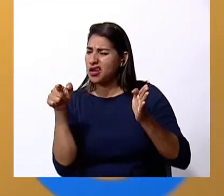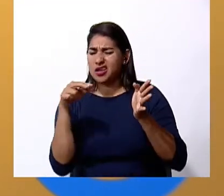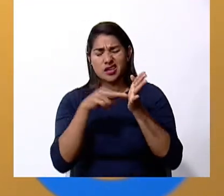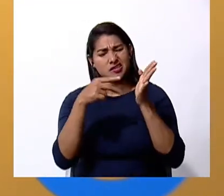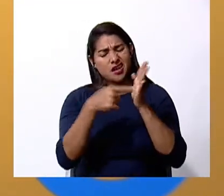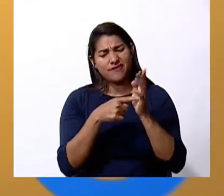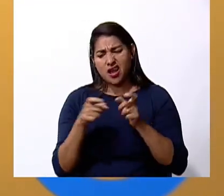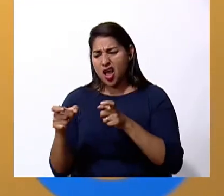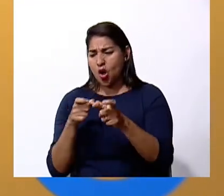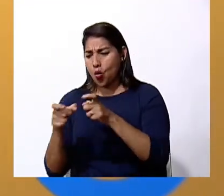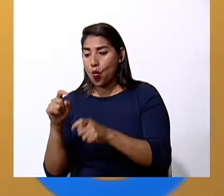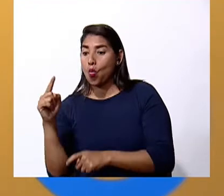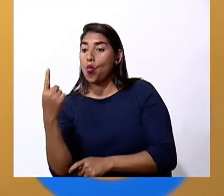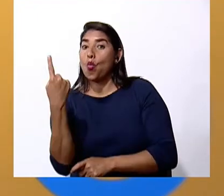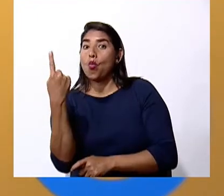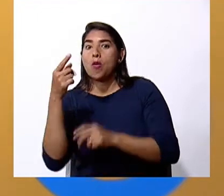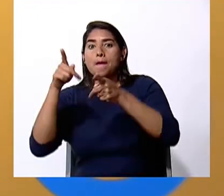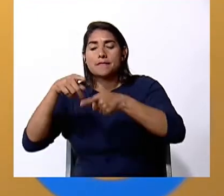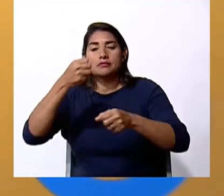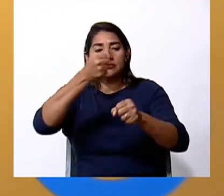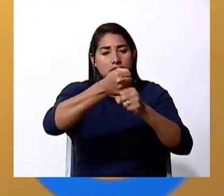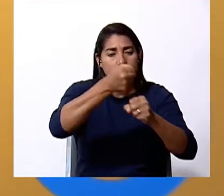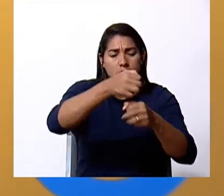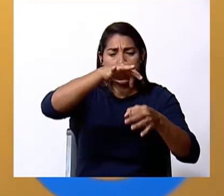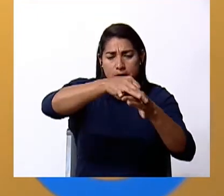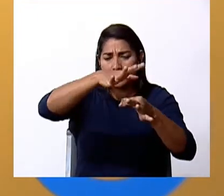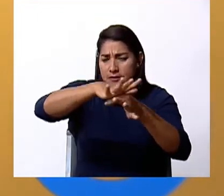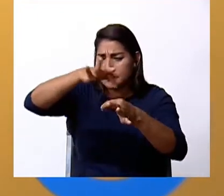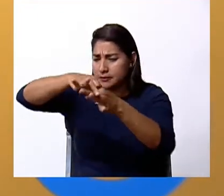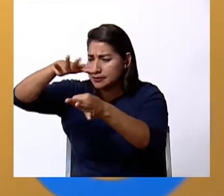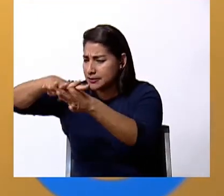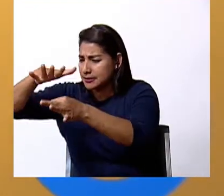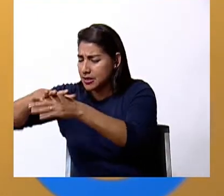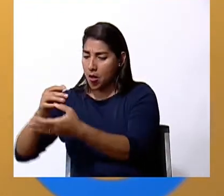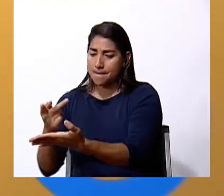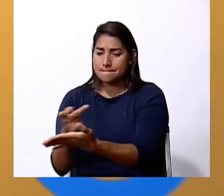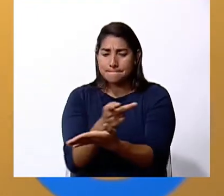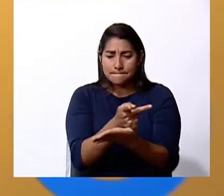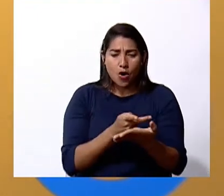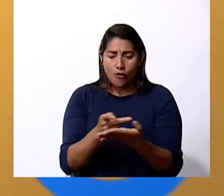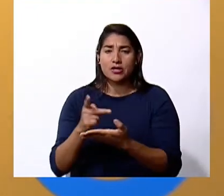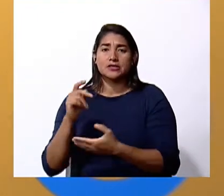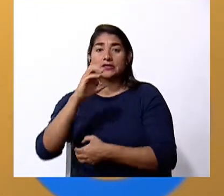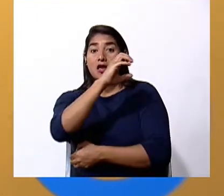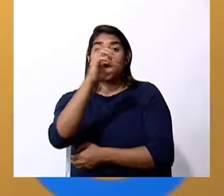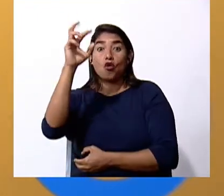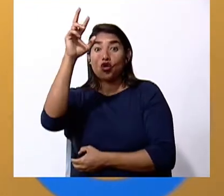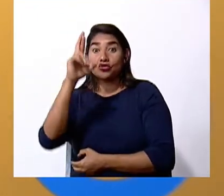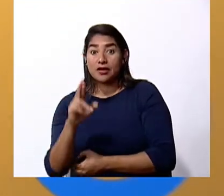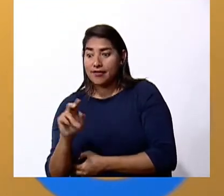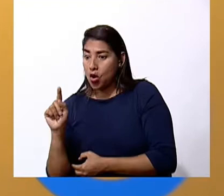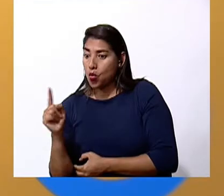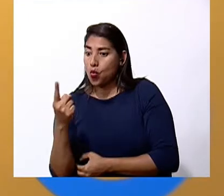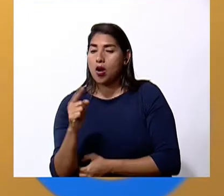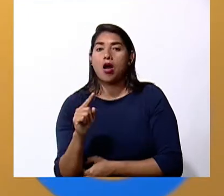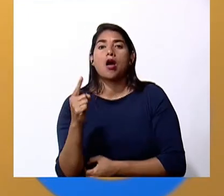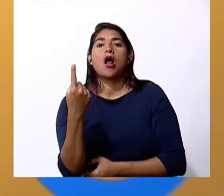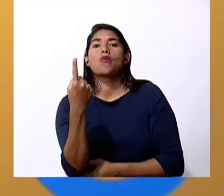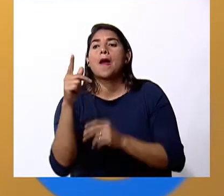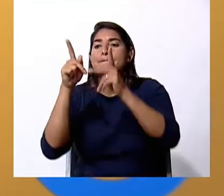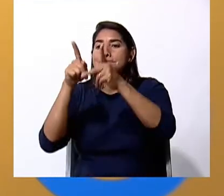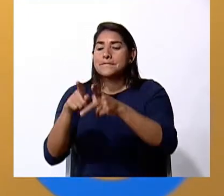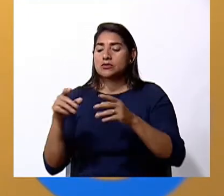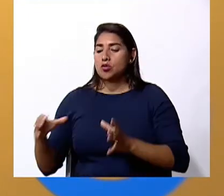el monopolio? Que todo lo que se producía acá en la provincia de Costa Rica solo se le podía vender